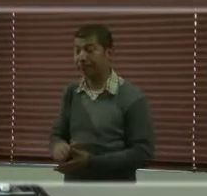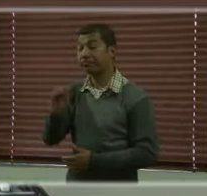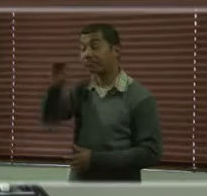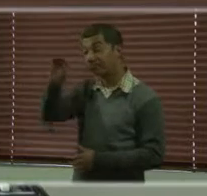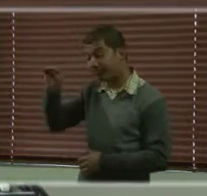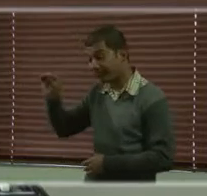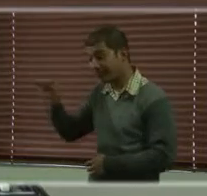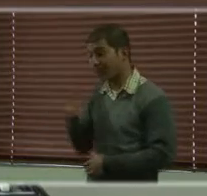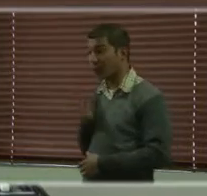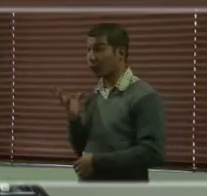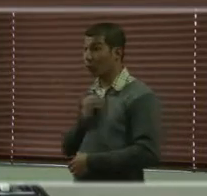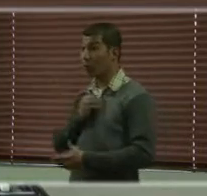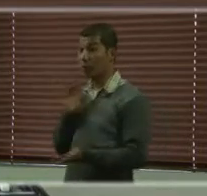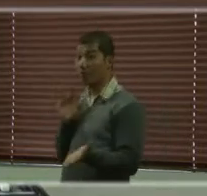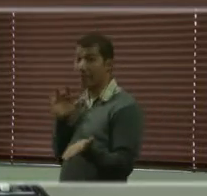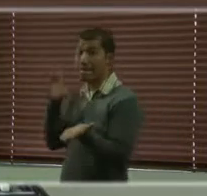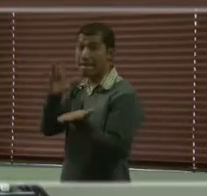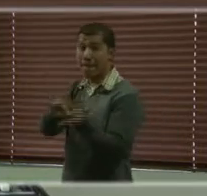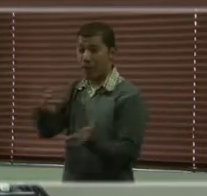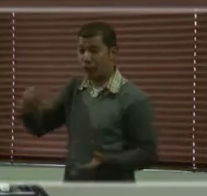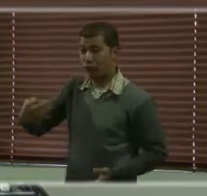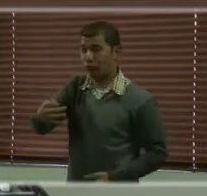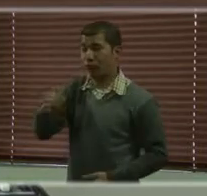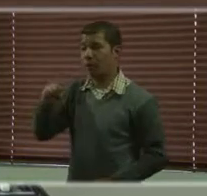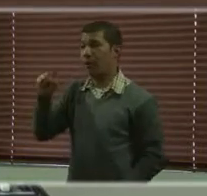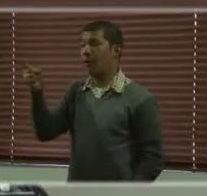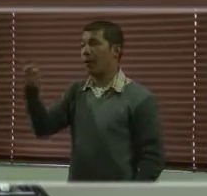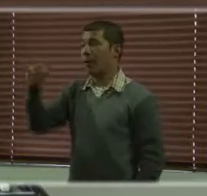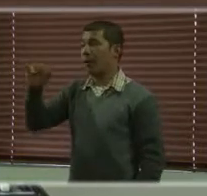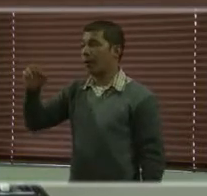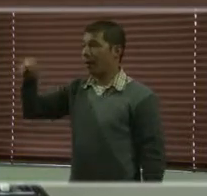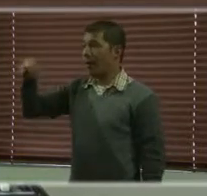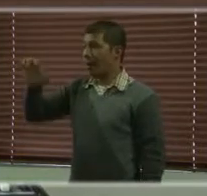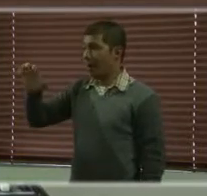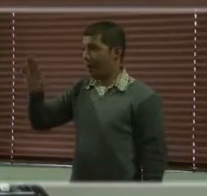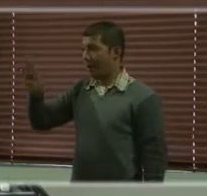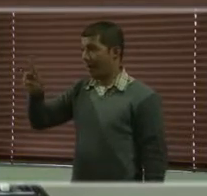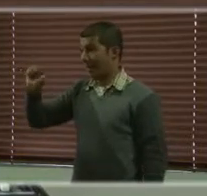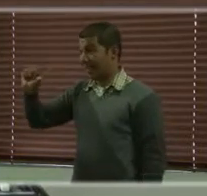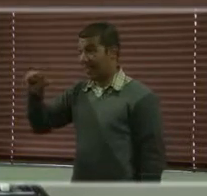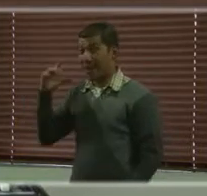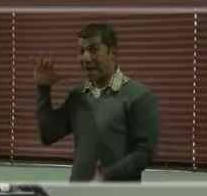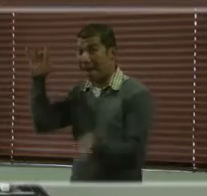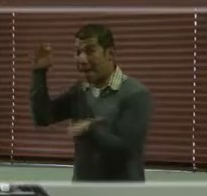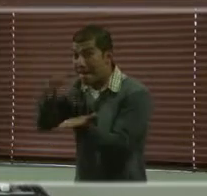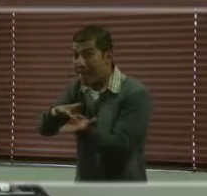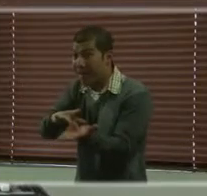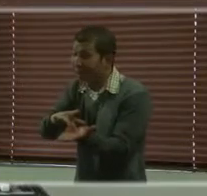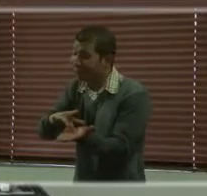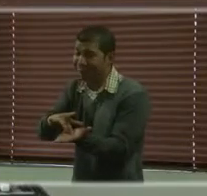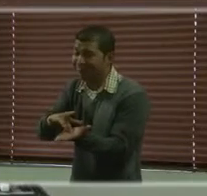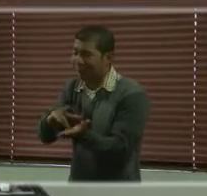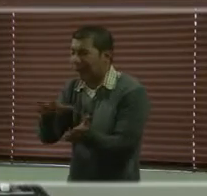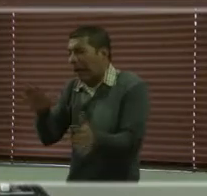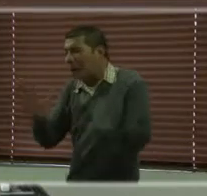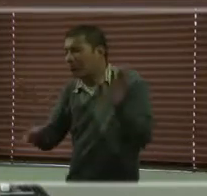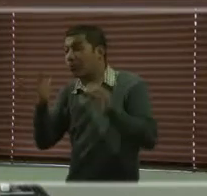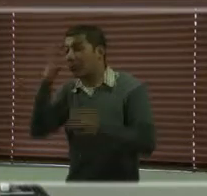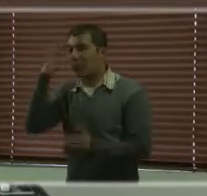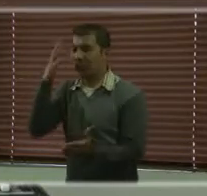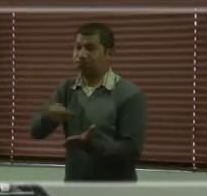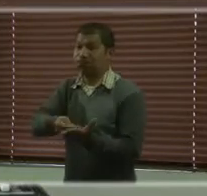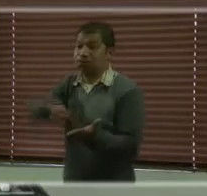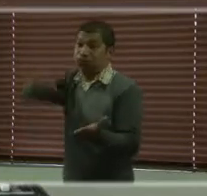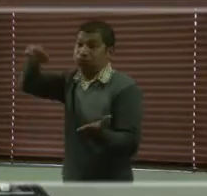es caro y estar ahí también es caro pero a veces se puede dar y en la medida en que se dé Pues para el comité es muy útil yo dejaría ahorita